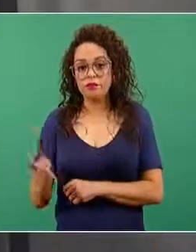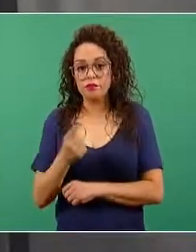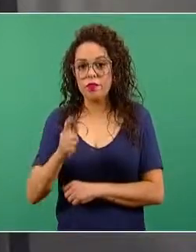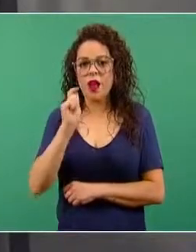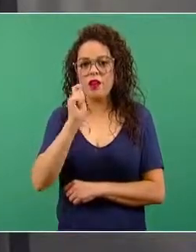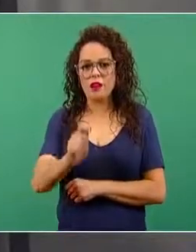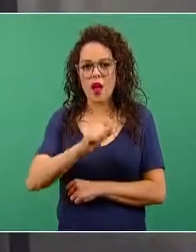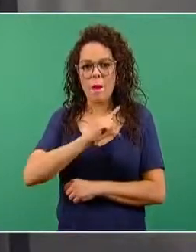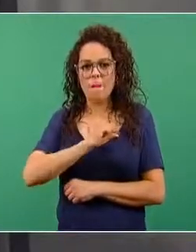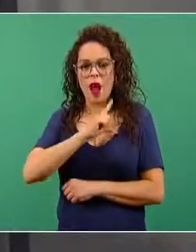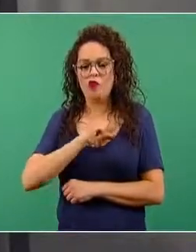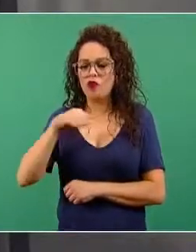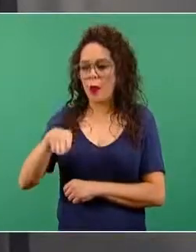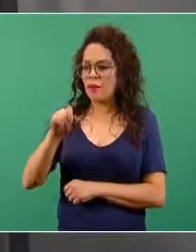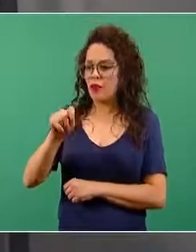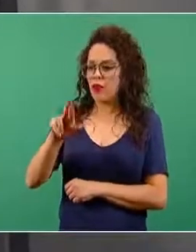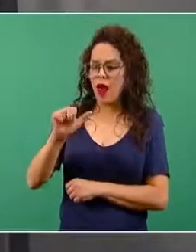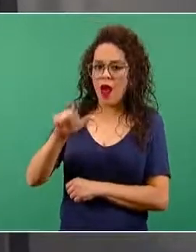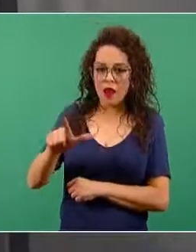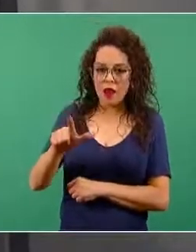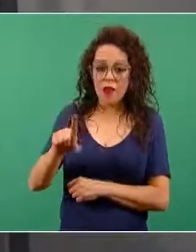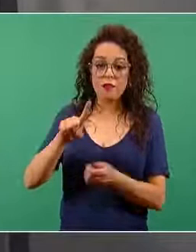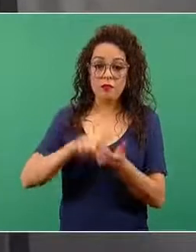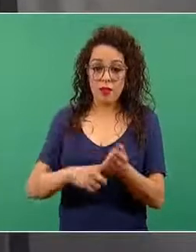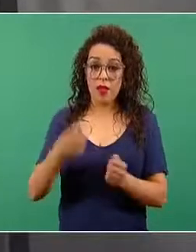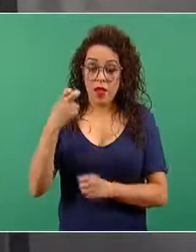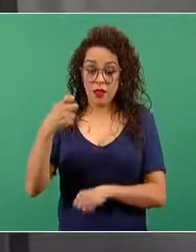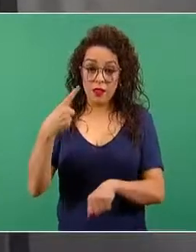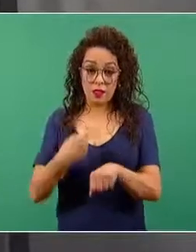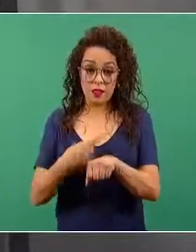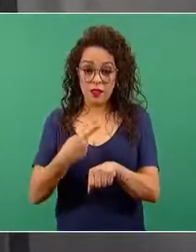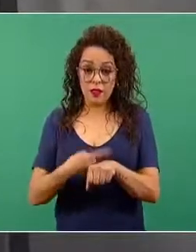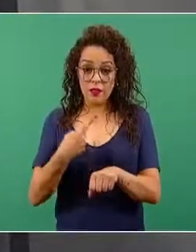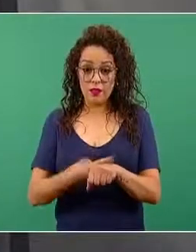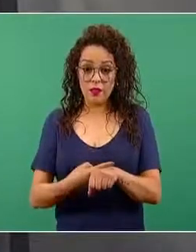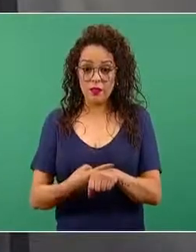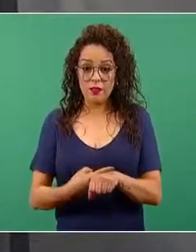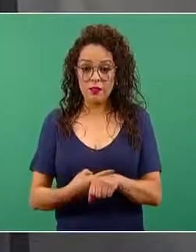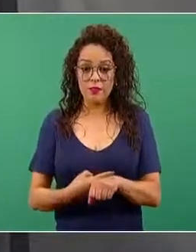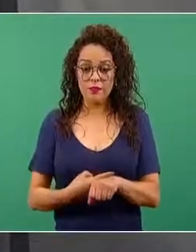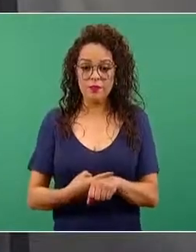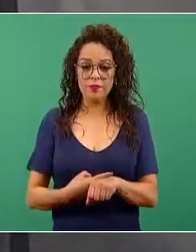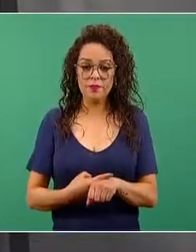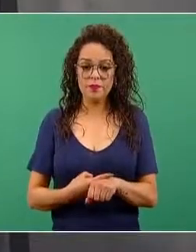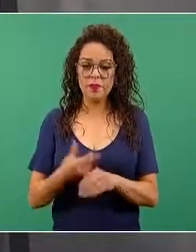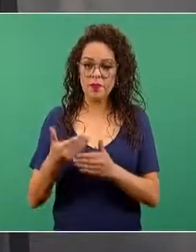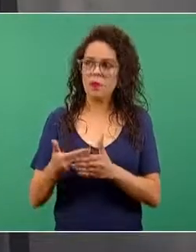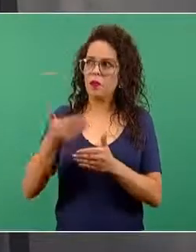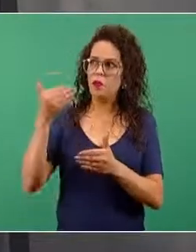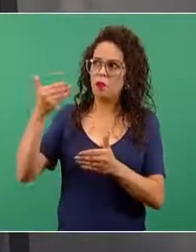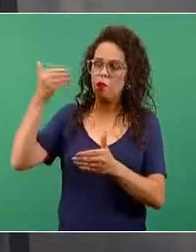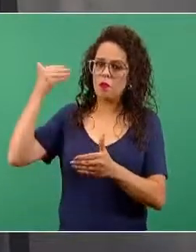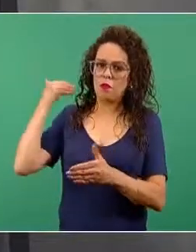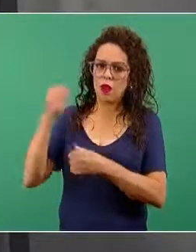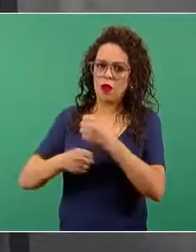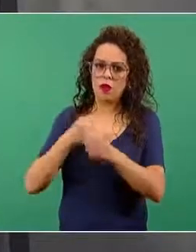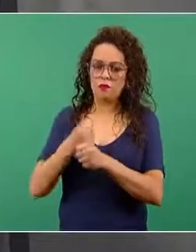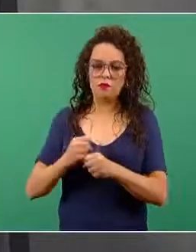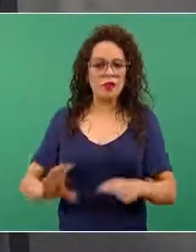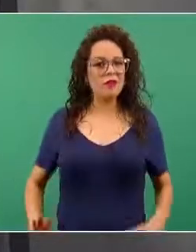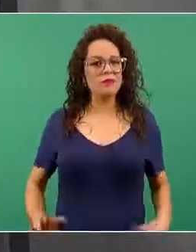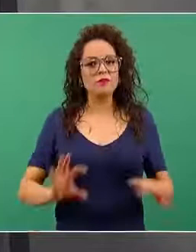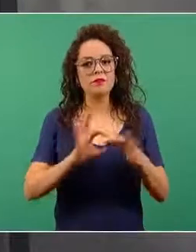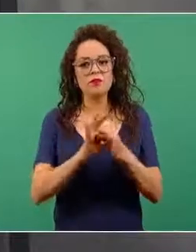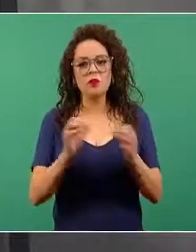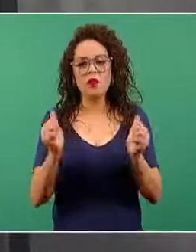mitral, que es una condición de salud que en décadas pasadas estaba muy asociada con